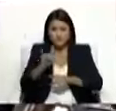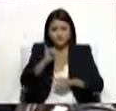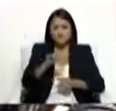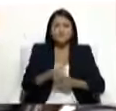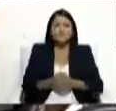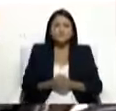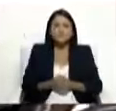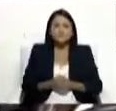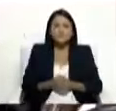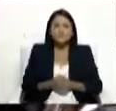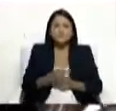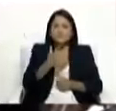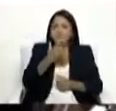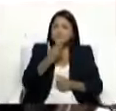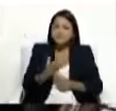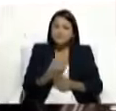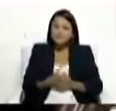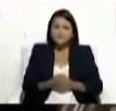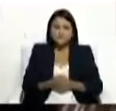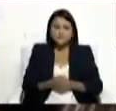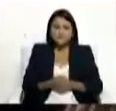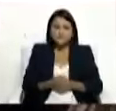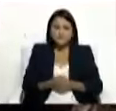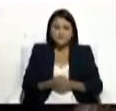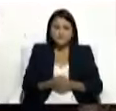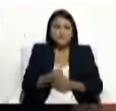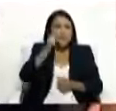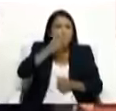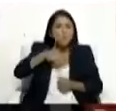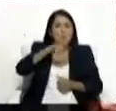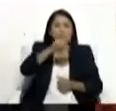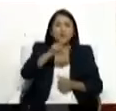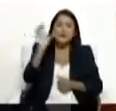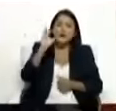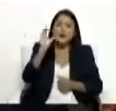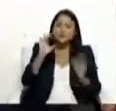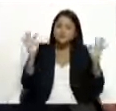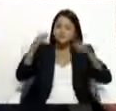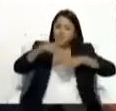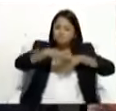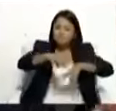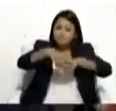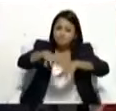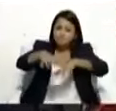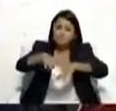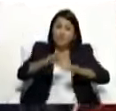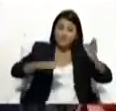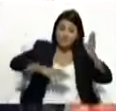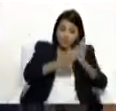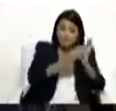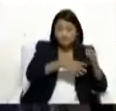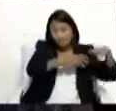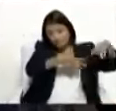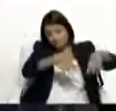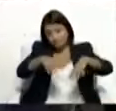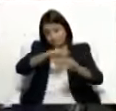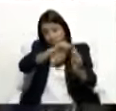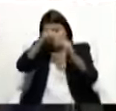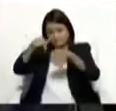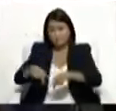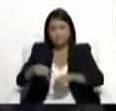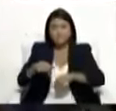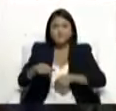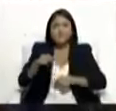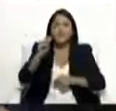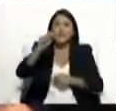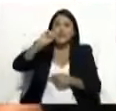consultivo del próximo 3 de diciembre junto al pueblo caraqueño que vino movilizado desde el Panteón Nacional hasta las